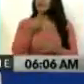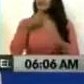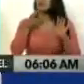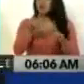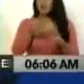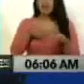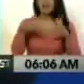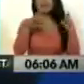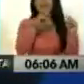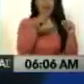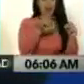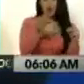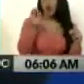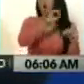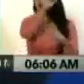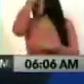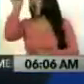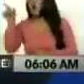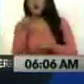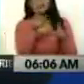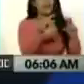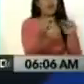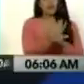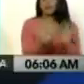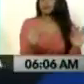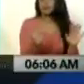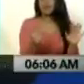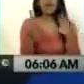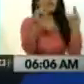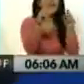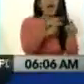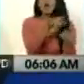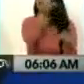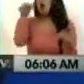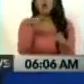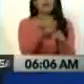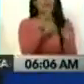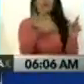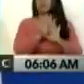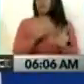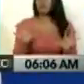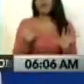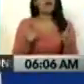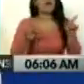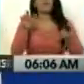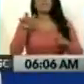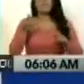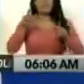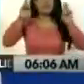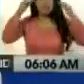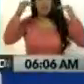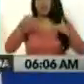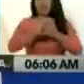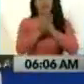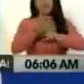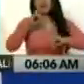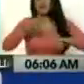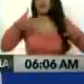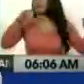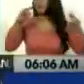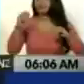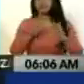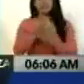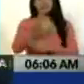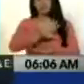es el diálogo, aun cuando se agoten los temas, que no se agoten los interlocutores. Esta ya es parte de la interacción que hemos